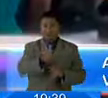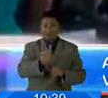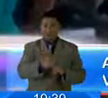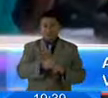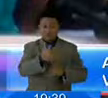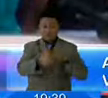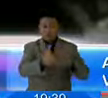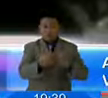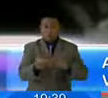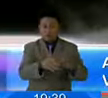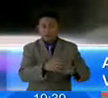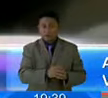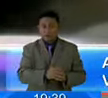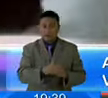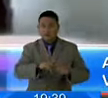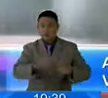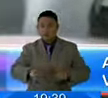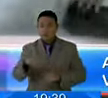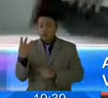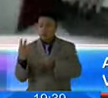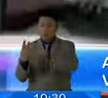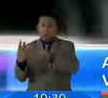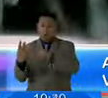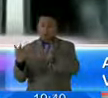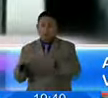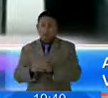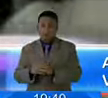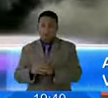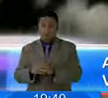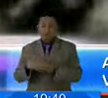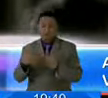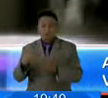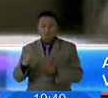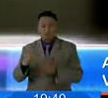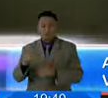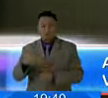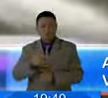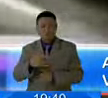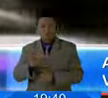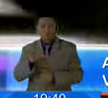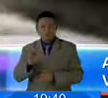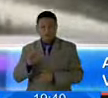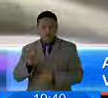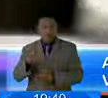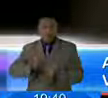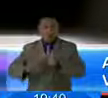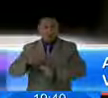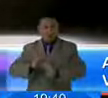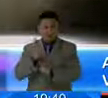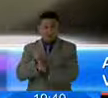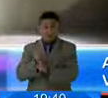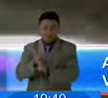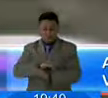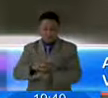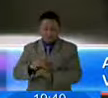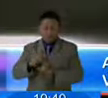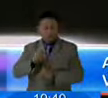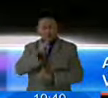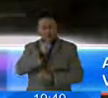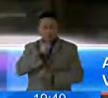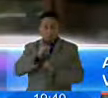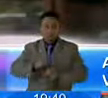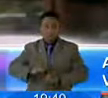femicidios en el país, mientras que las que sobreviven deben lidiar con las cicatrices físicas y emocionales de estos traumáticos